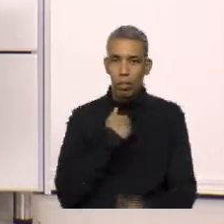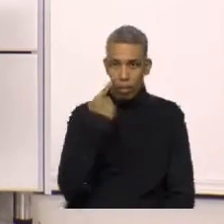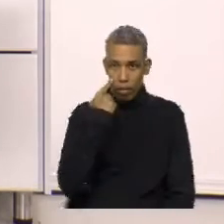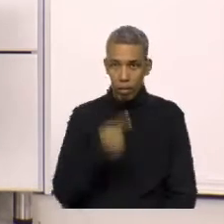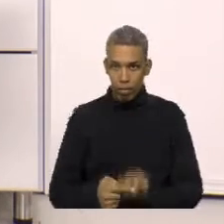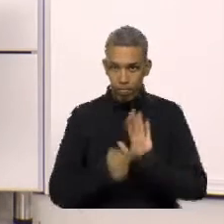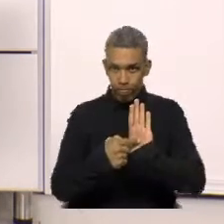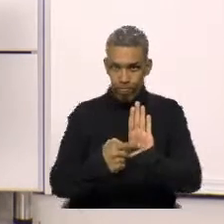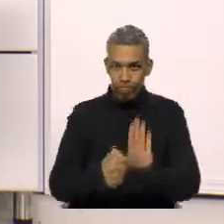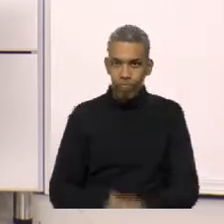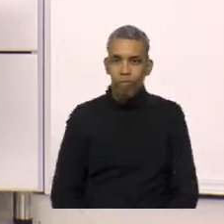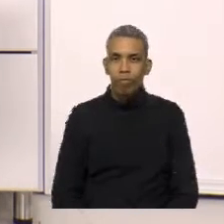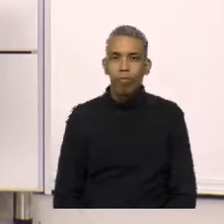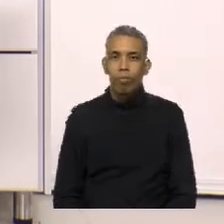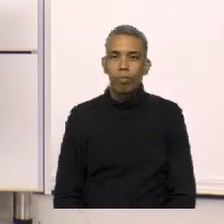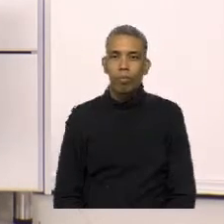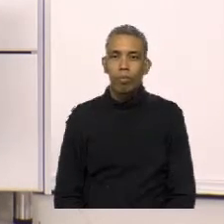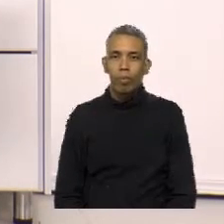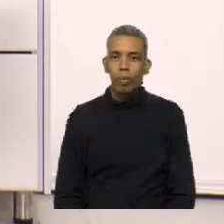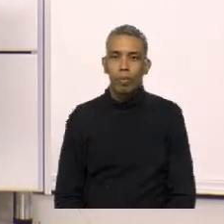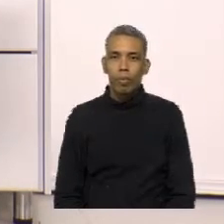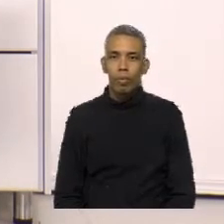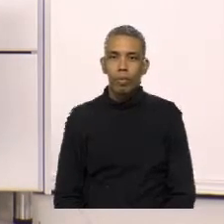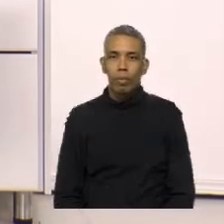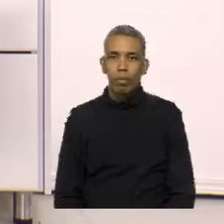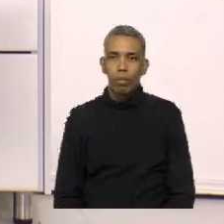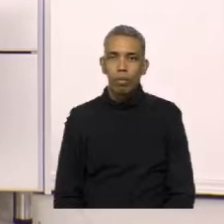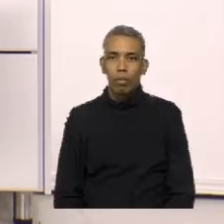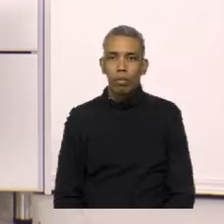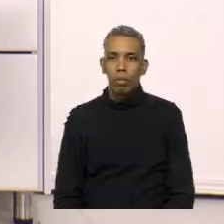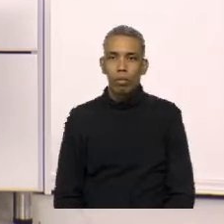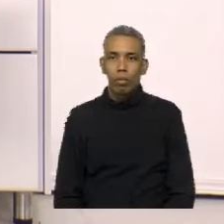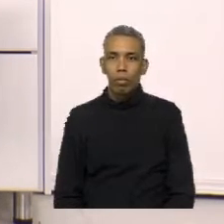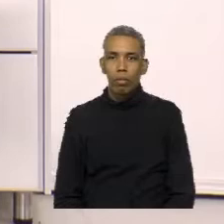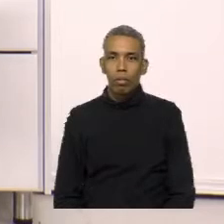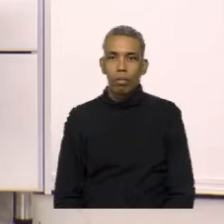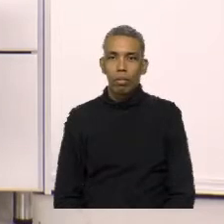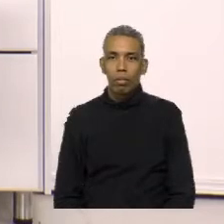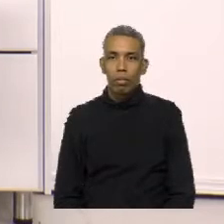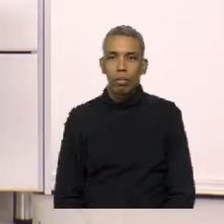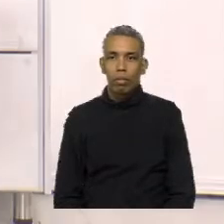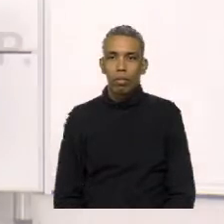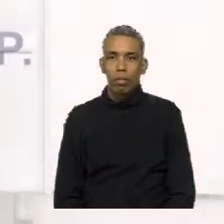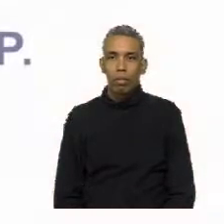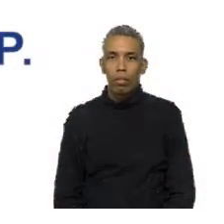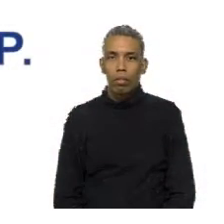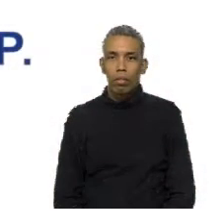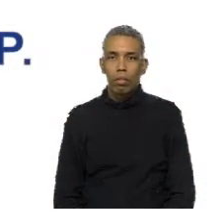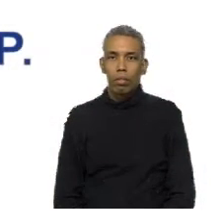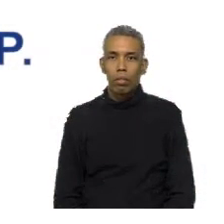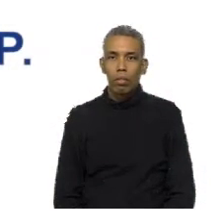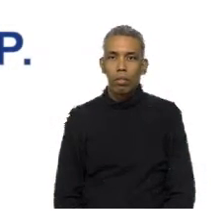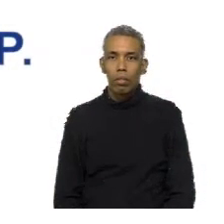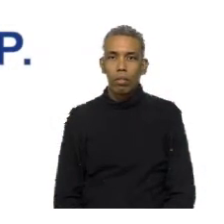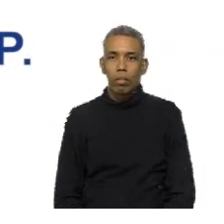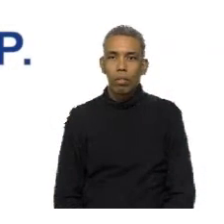ciudadanía. Entonces, acompáñenme a ver la información.